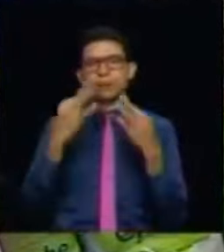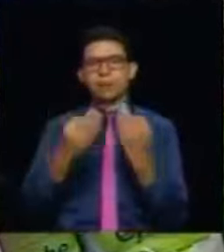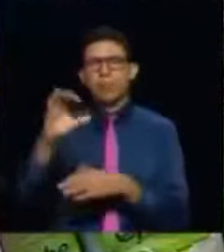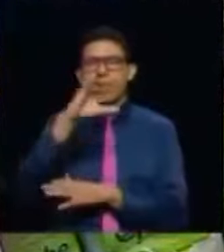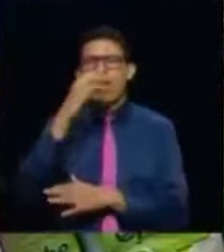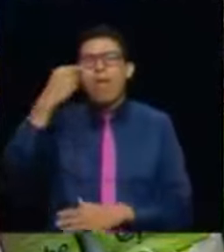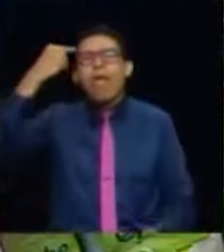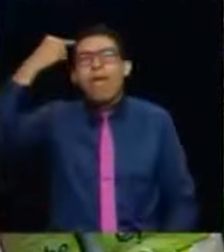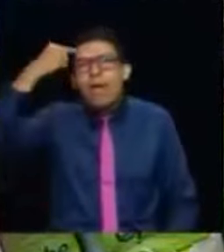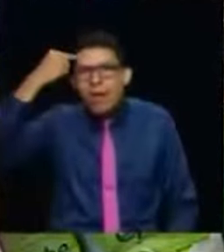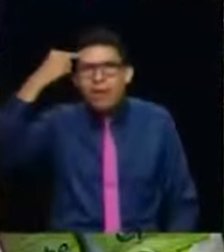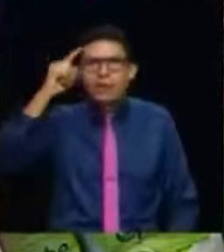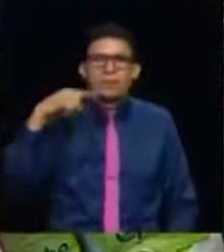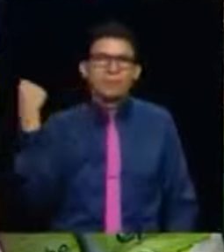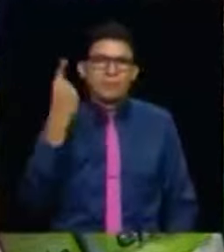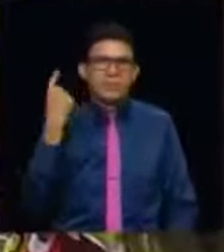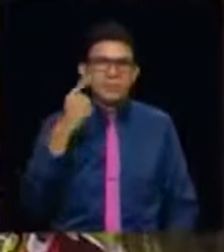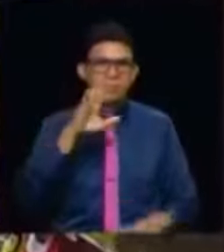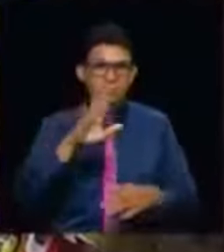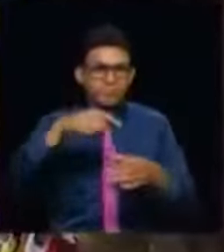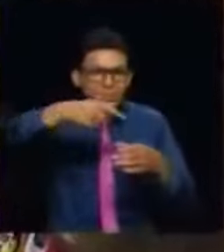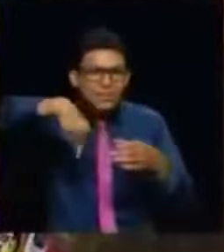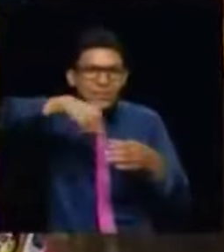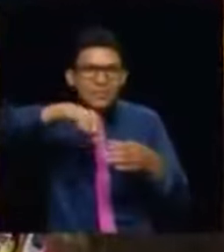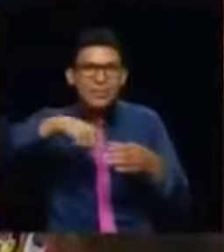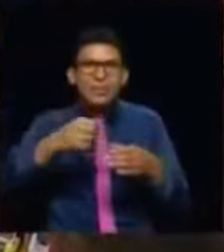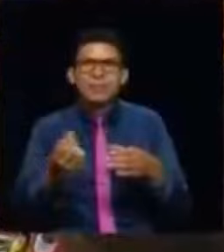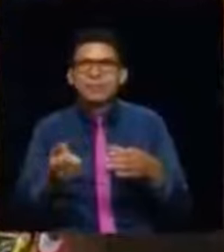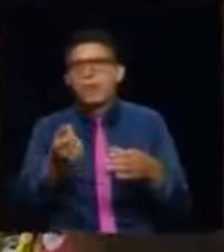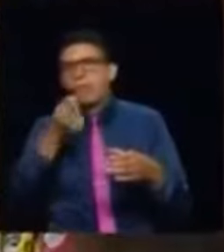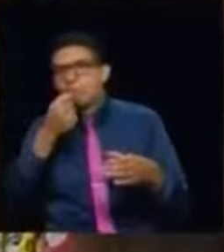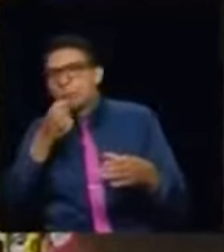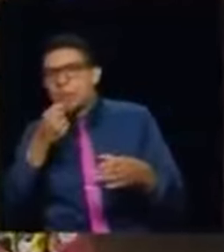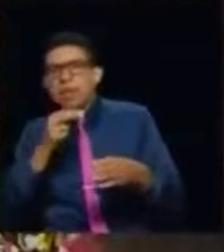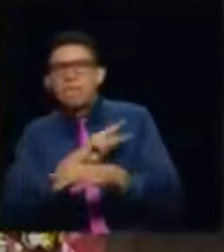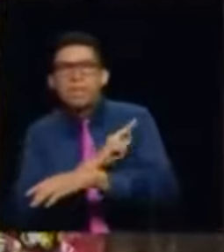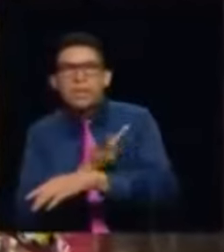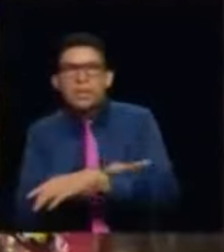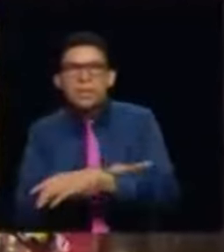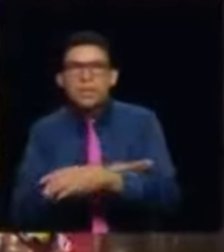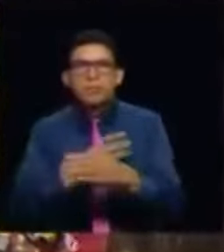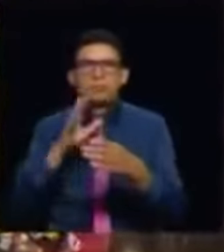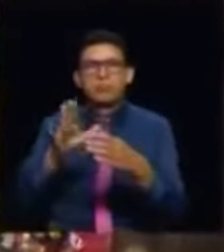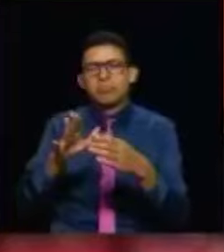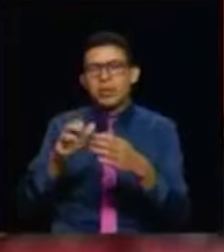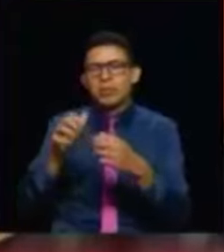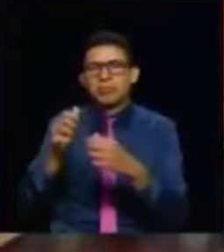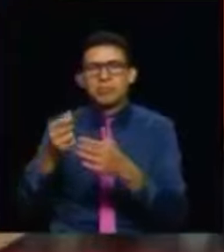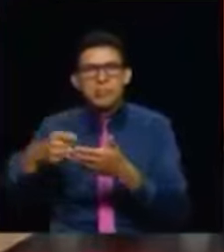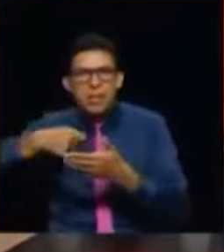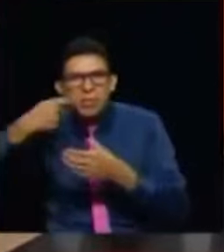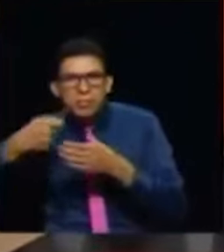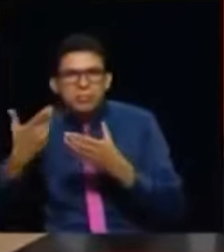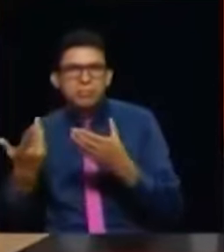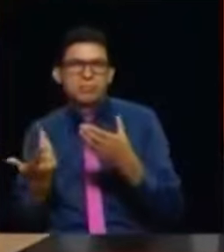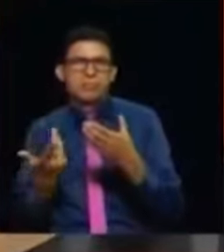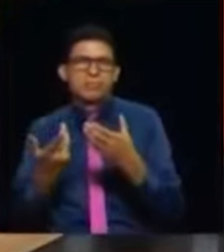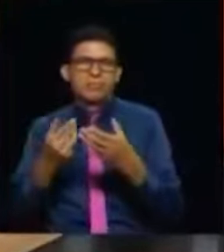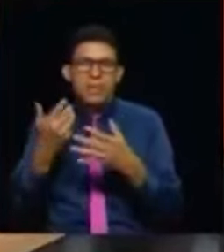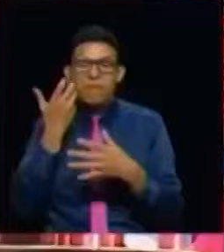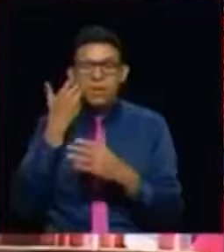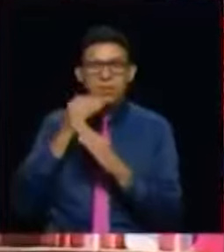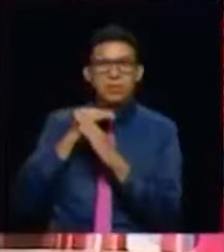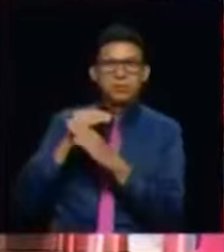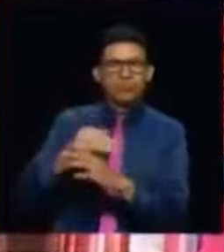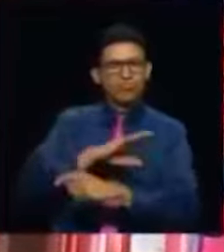creencia arraigada de que los suplementos dietarios como gomitas de vitaminas, bebidas en polvo y emulsiones pueden prevenir enfermedades y fortalecer